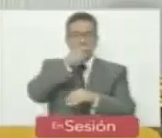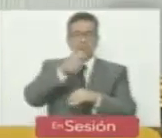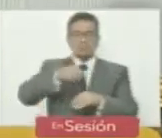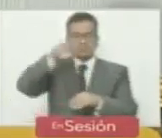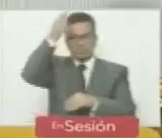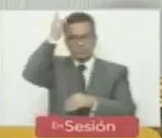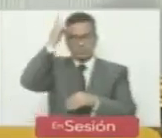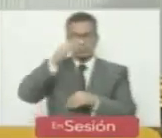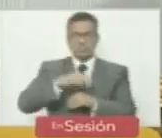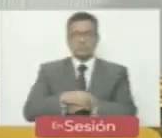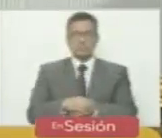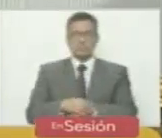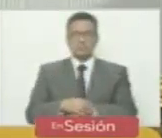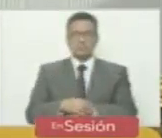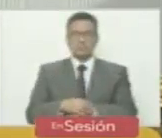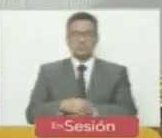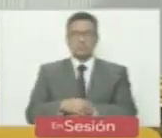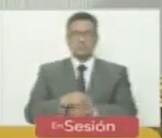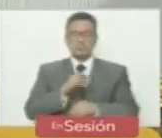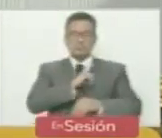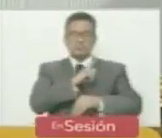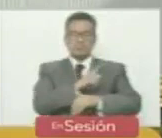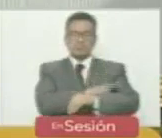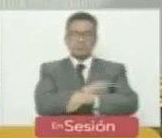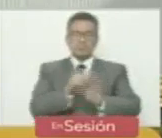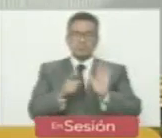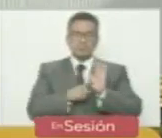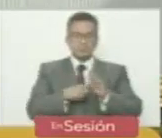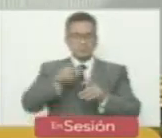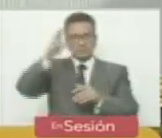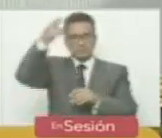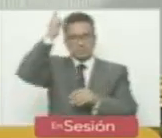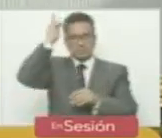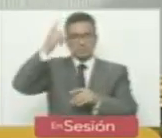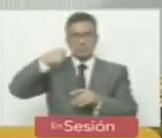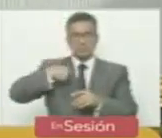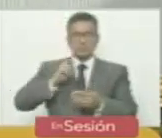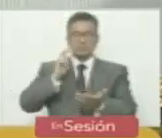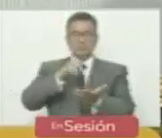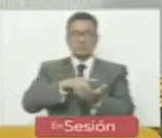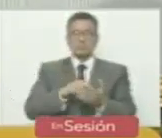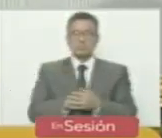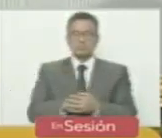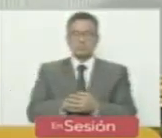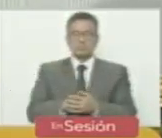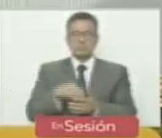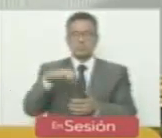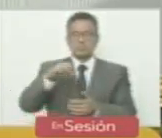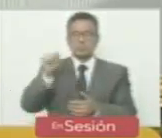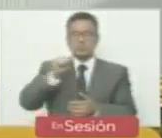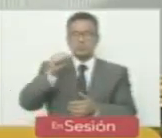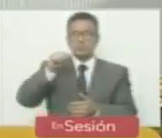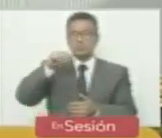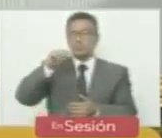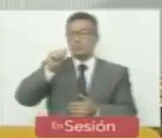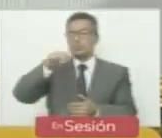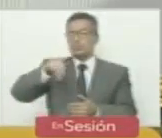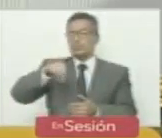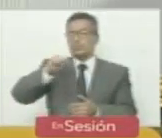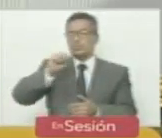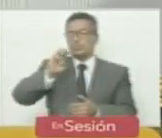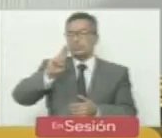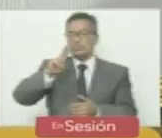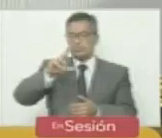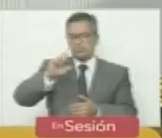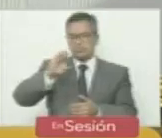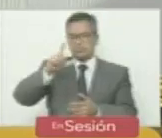Indígenas. Por Poder Popular Indígena se encuentran presentes Samuel González, Pastora